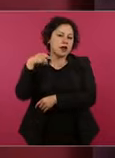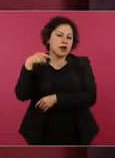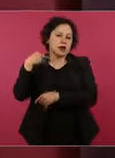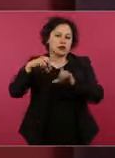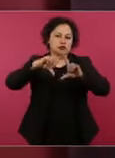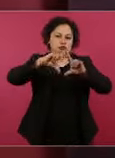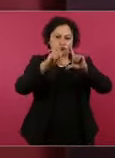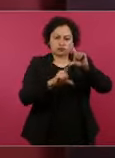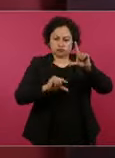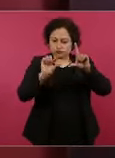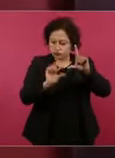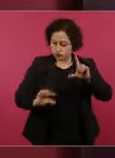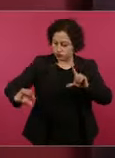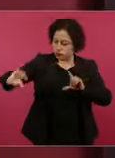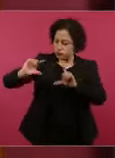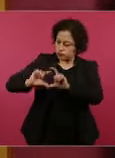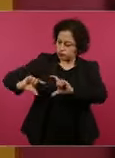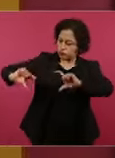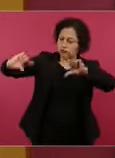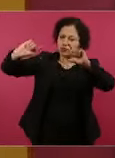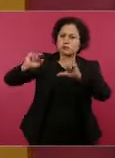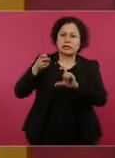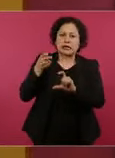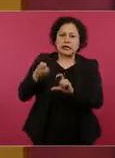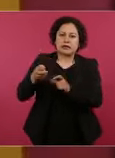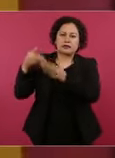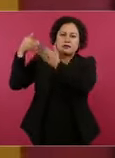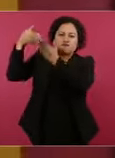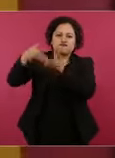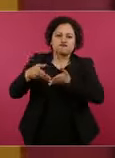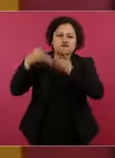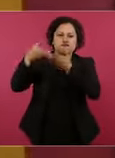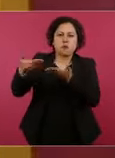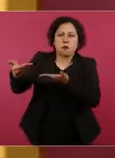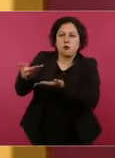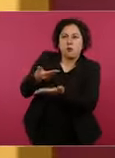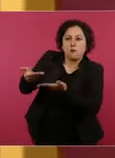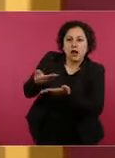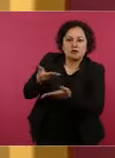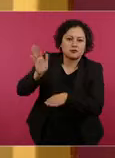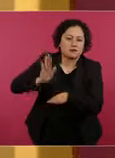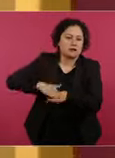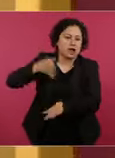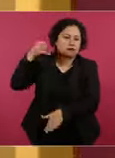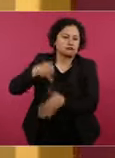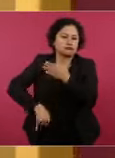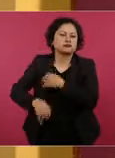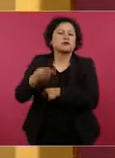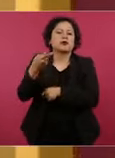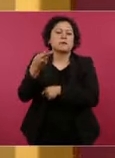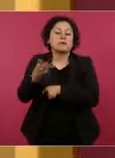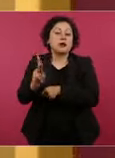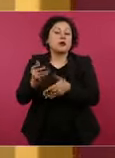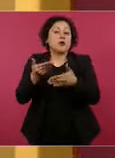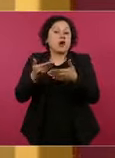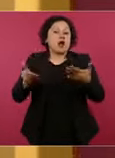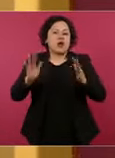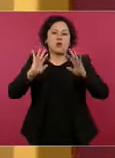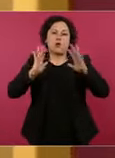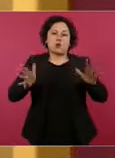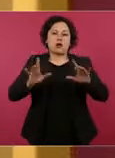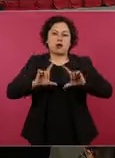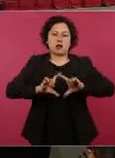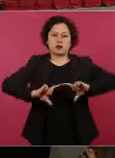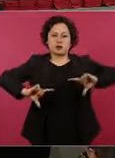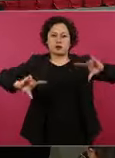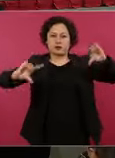contenedores es Manzanillo, en el Pacífico, por el crecimiento económico de